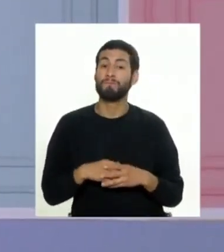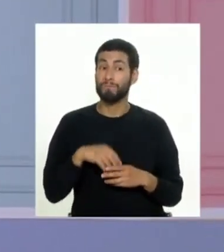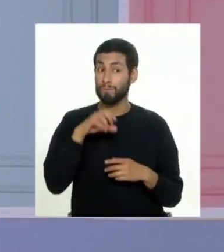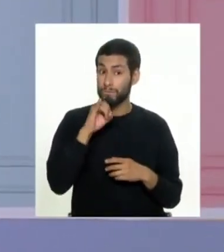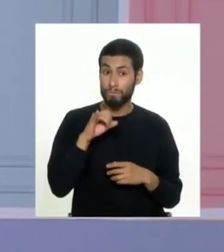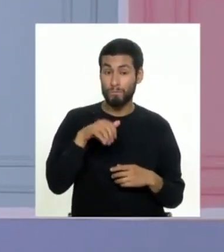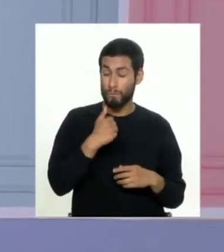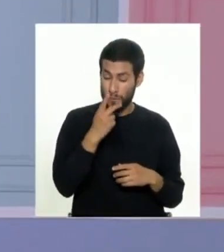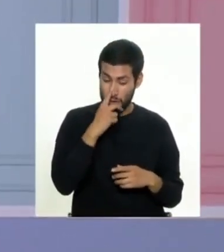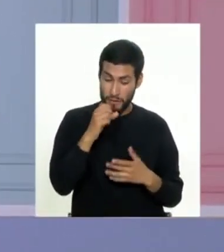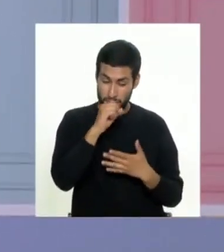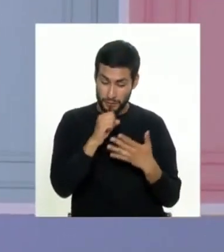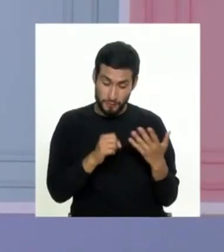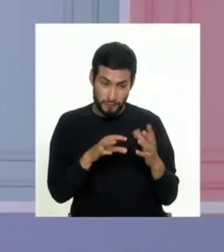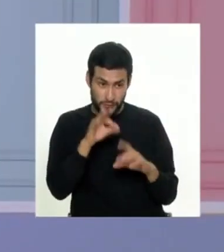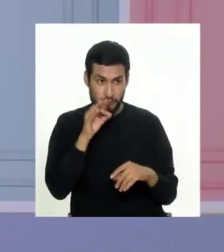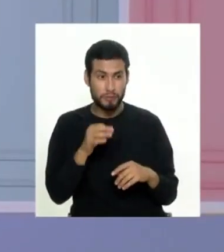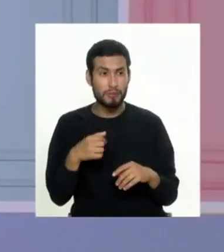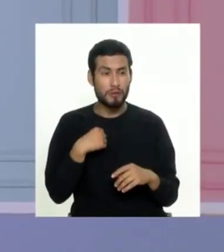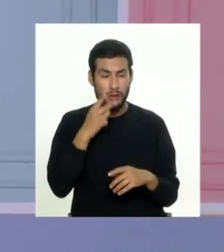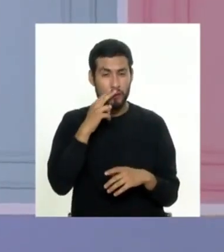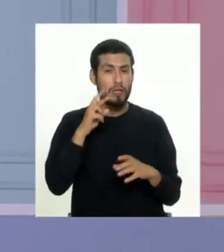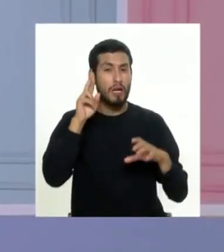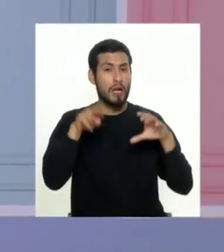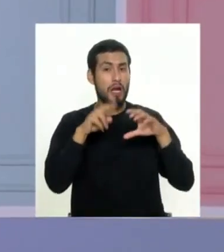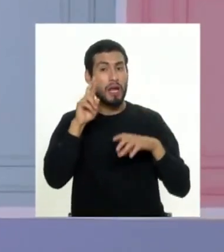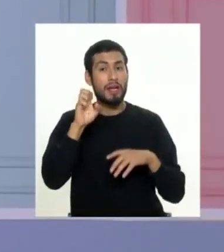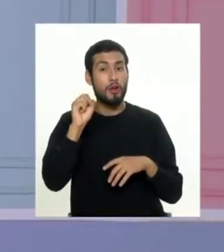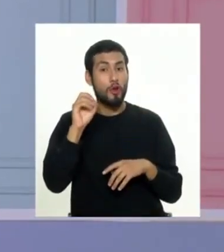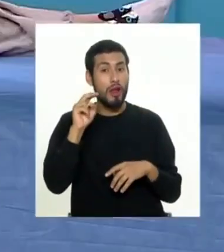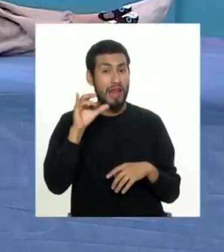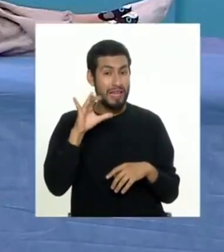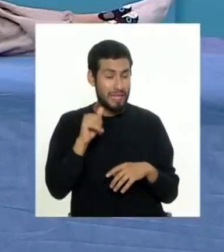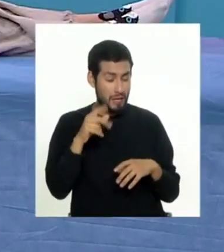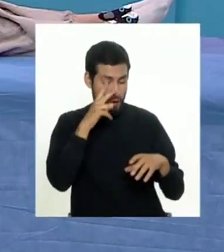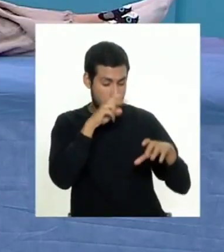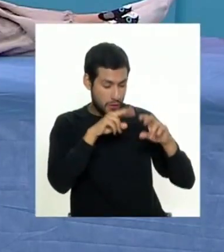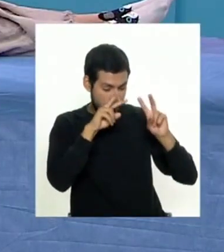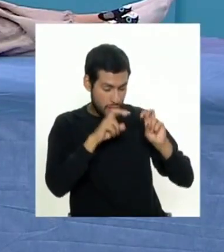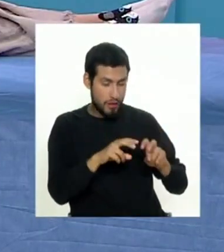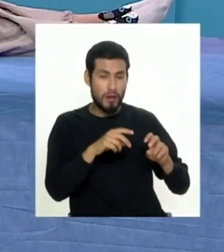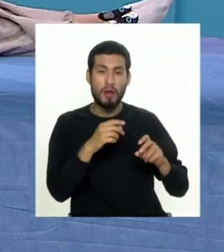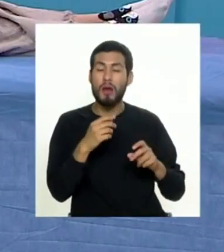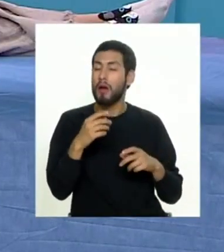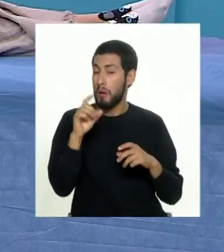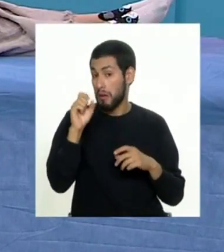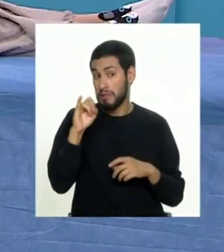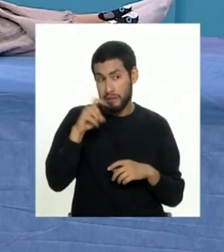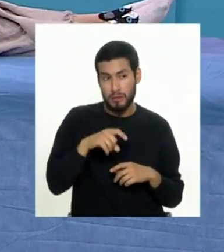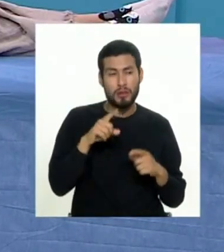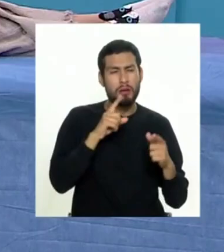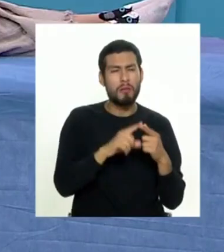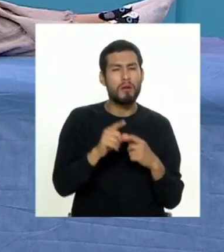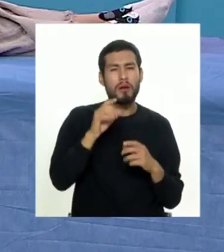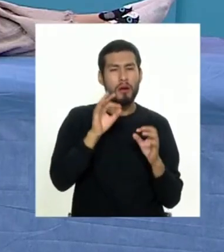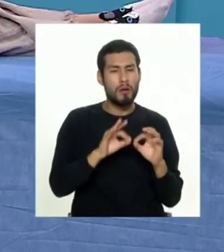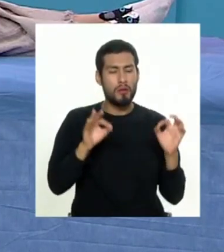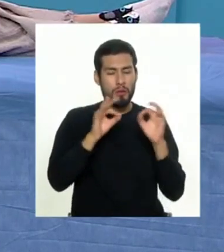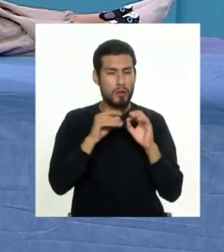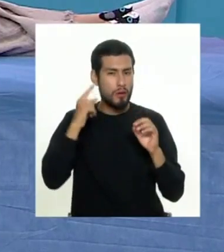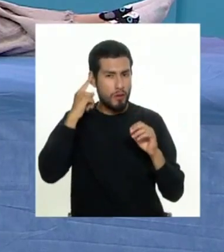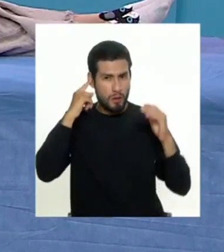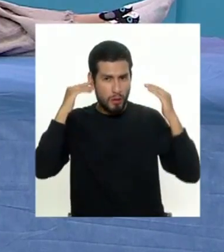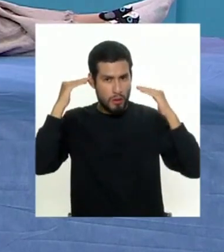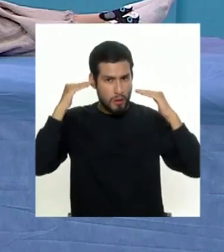algún otro síntoma, por ahí pedir una resonancia si es que fuera necesario. Pero lo importante es equilibrar ambos lados.